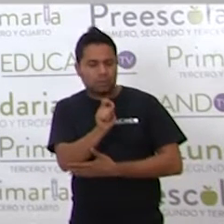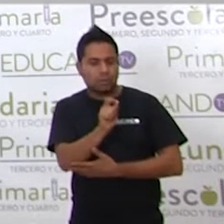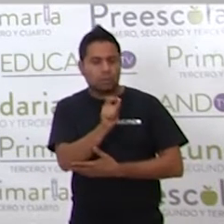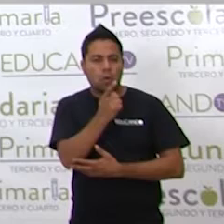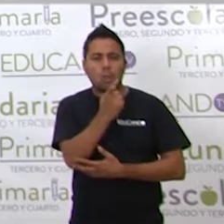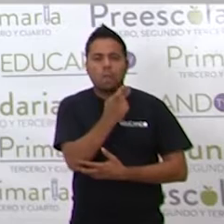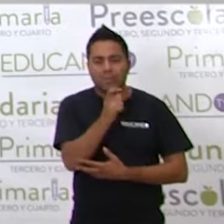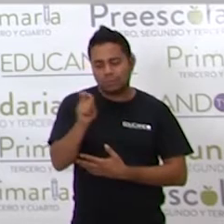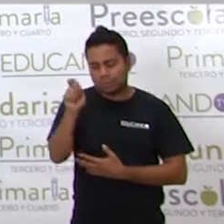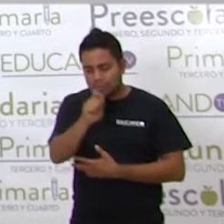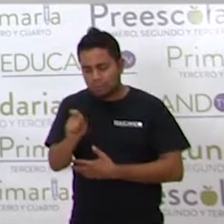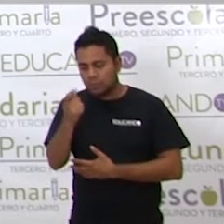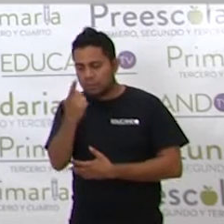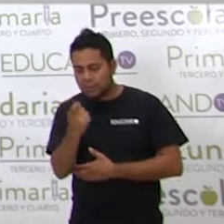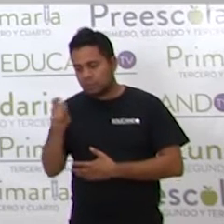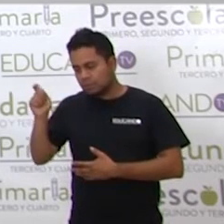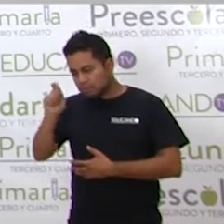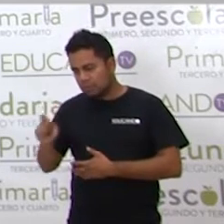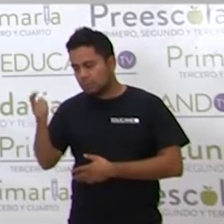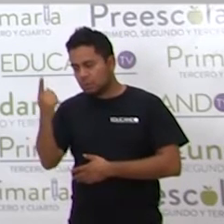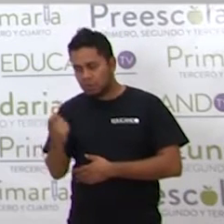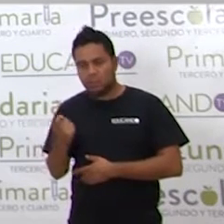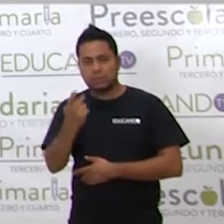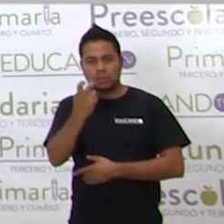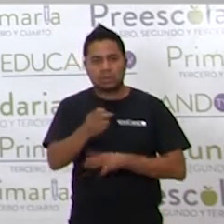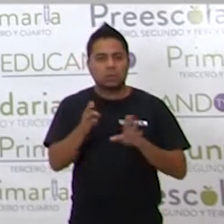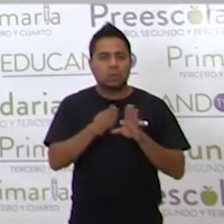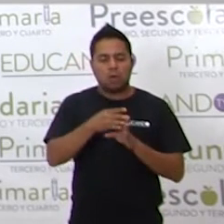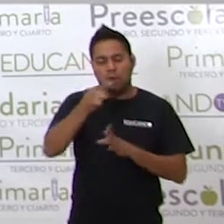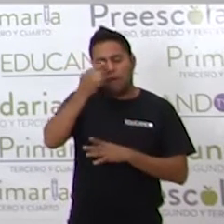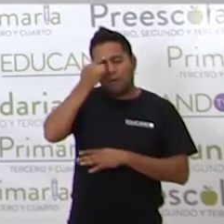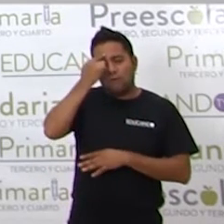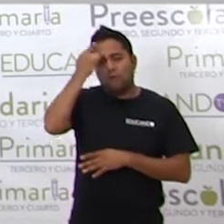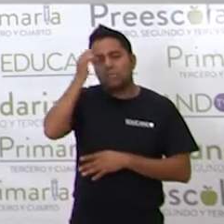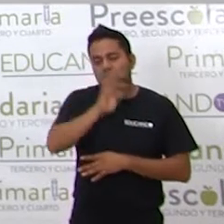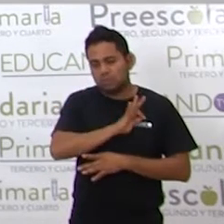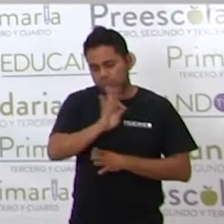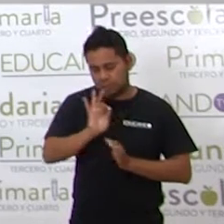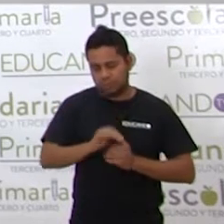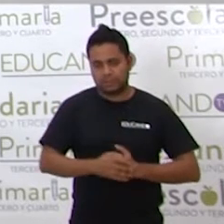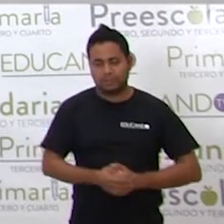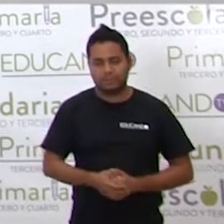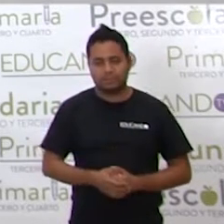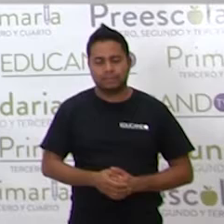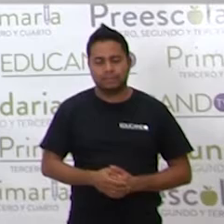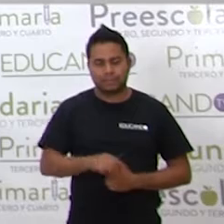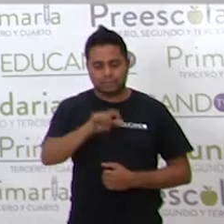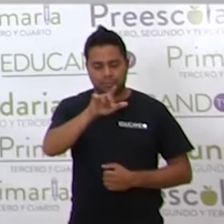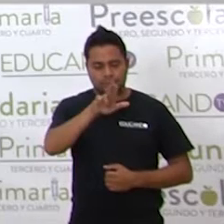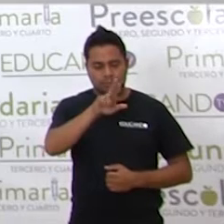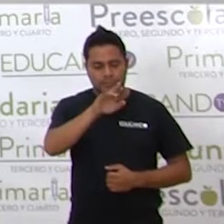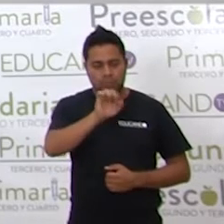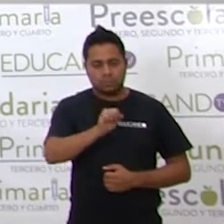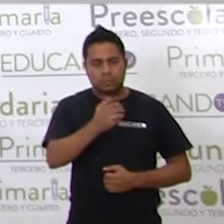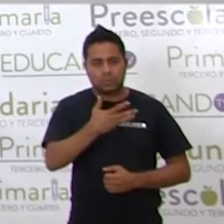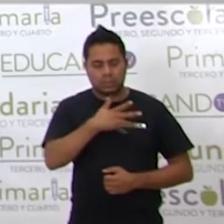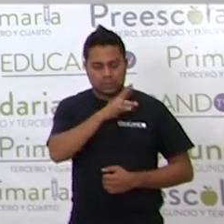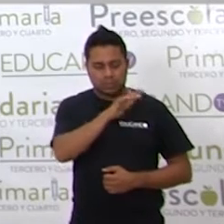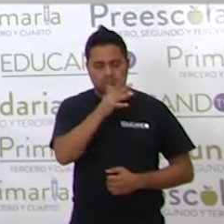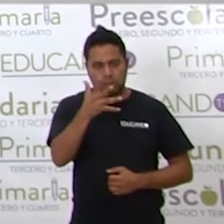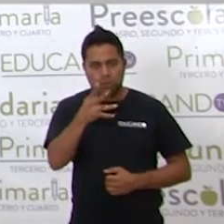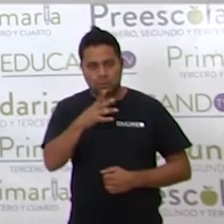un peso. Vamos a irnos de la manera más fácil y sencilla. Luis tiene 55 y tiene que